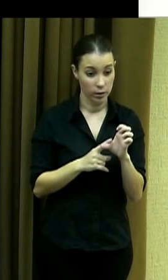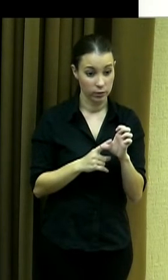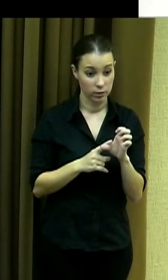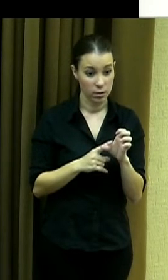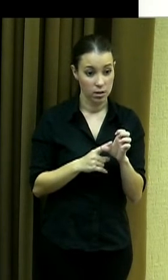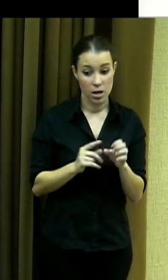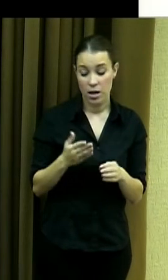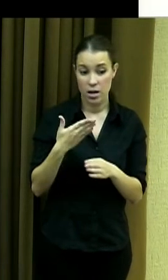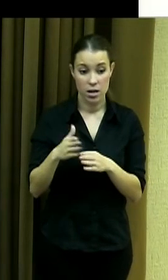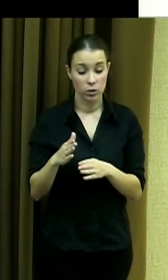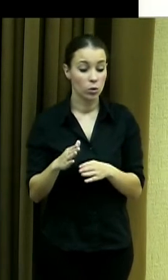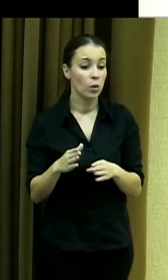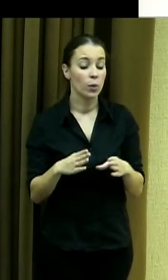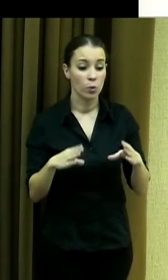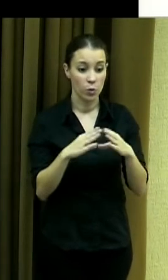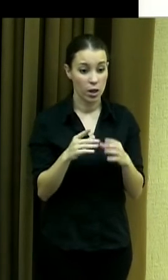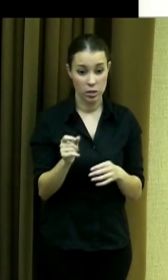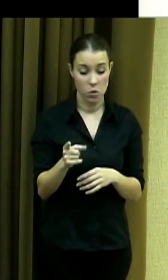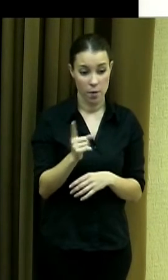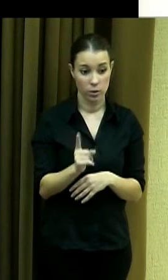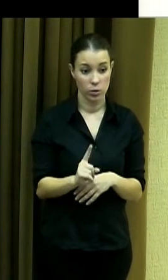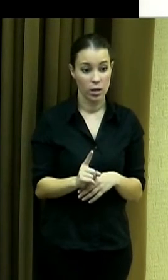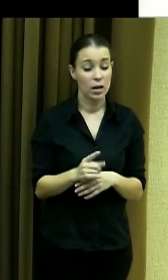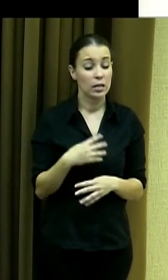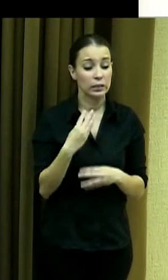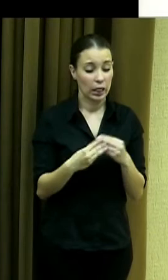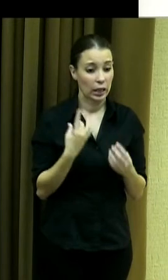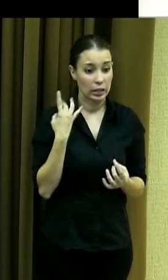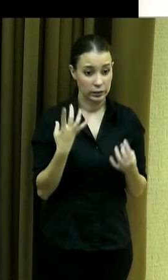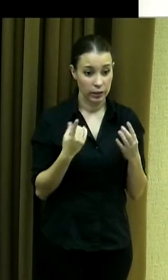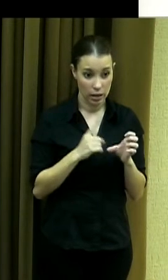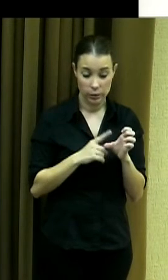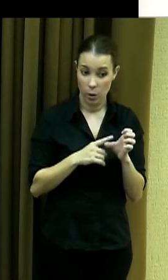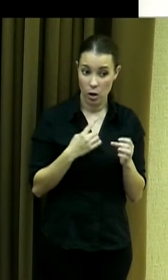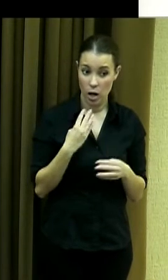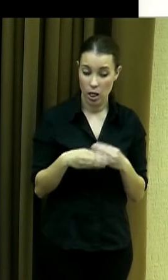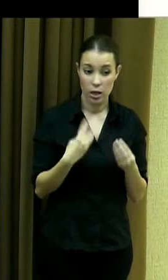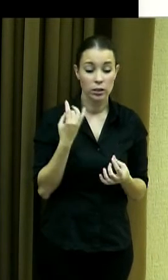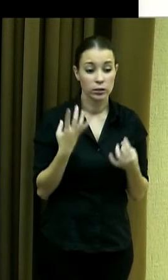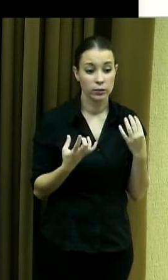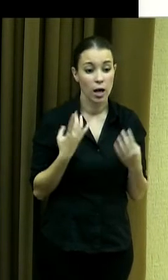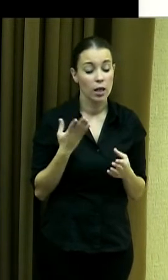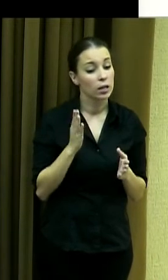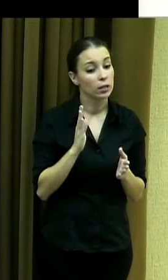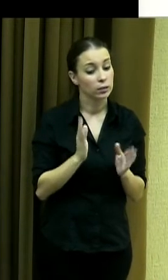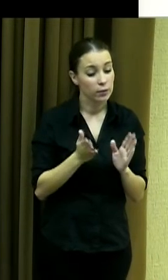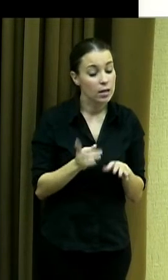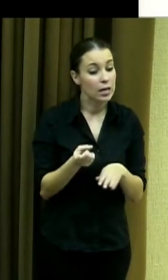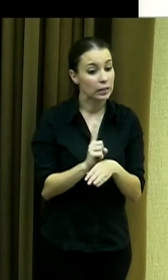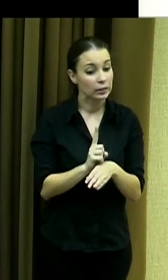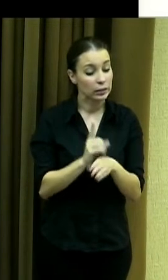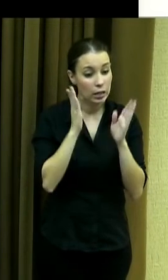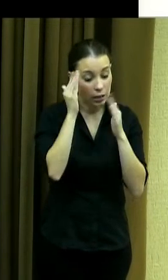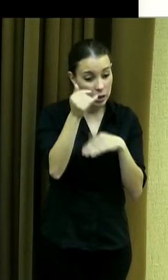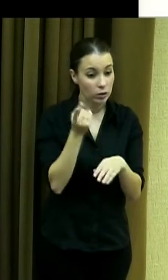habitual en el resto de otras comunidades, pues se llevan a cabo actividades de derivación a los tratamientos de atención temprana y